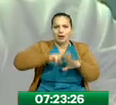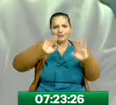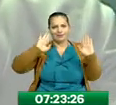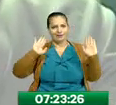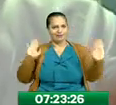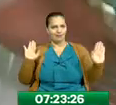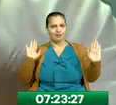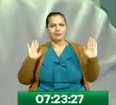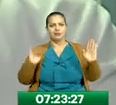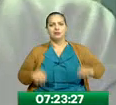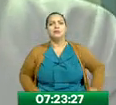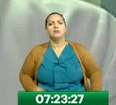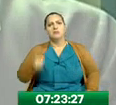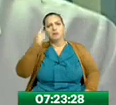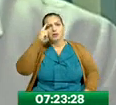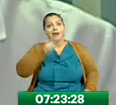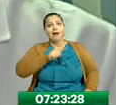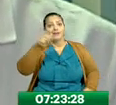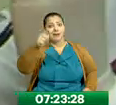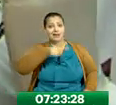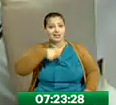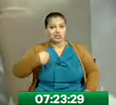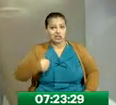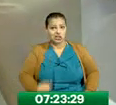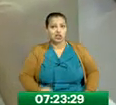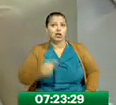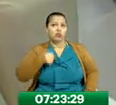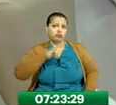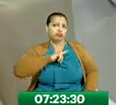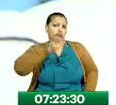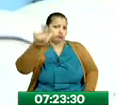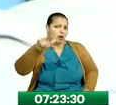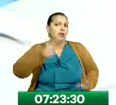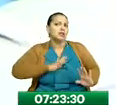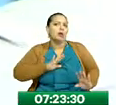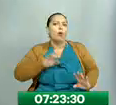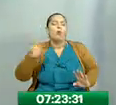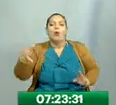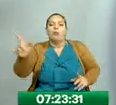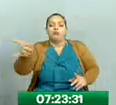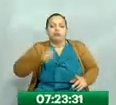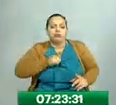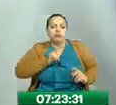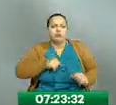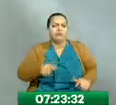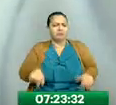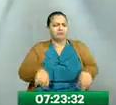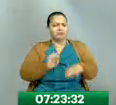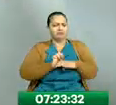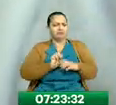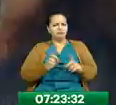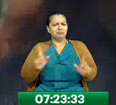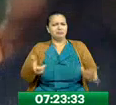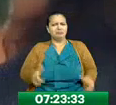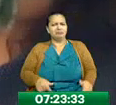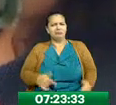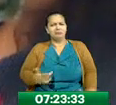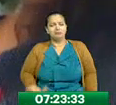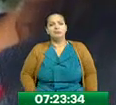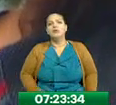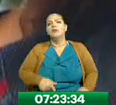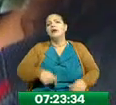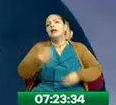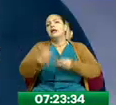origen donde estuvo la persona y la confirmación de laboratorio. Se hace hincapié en la prevención. El lavado de manos frecuente, usar una